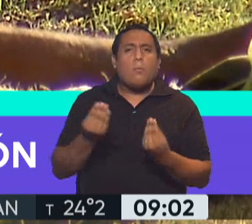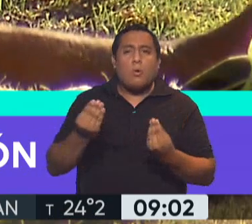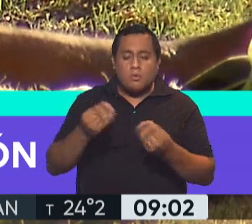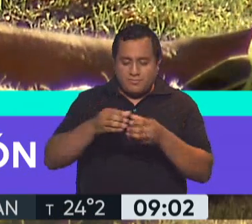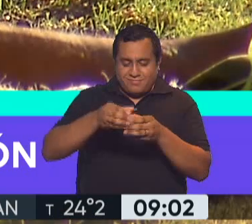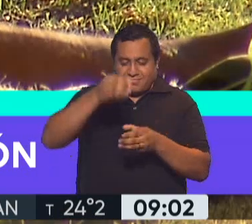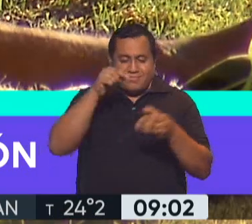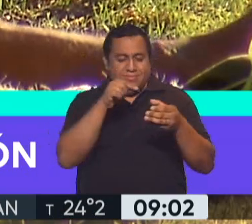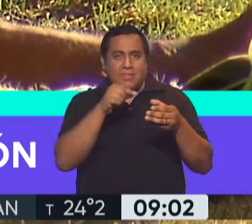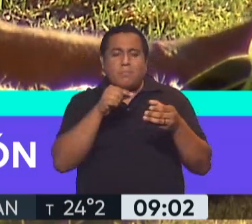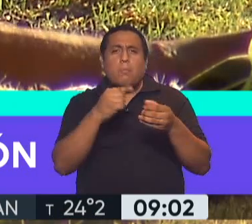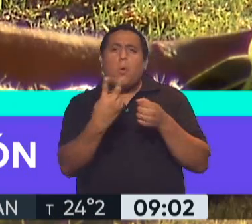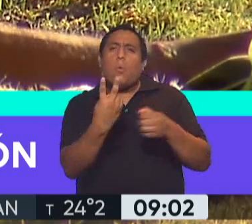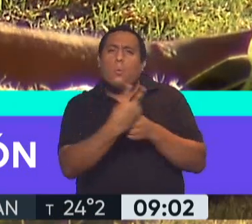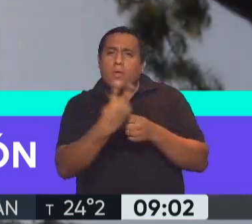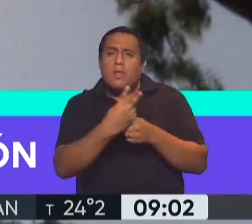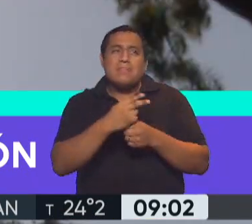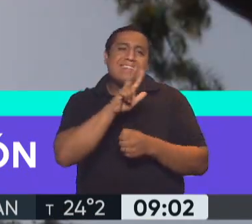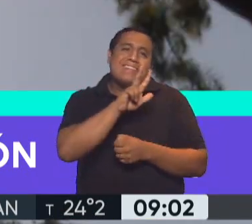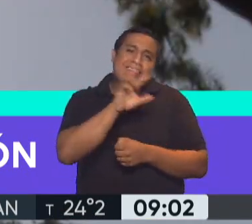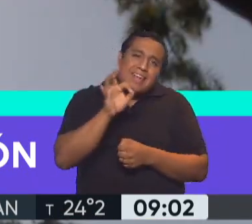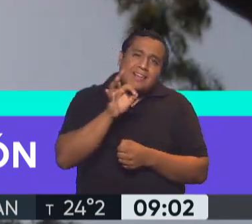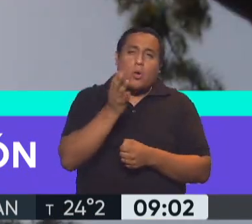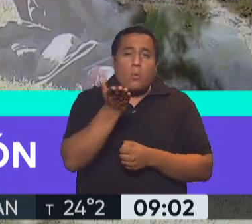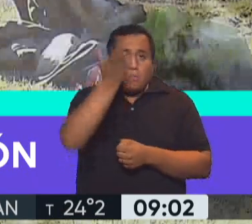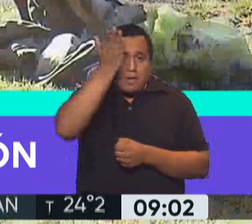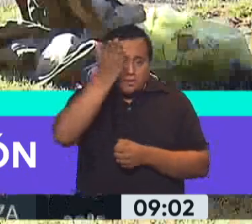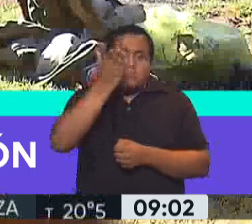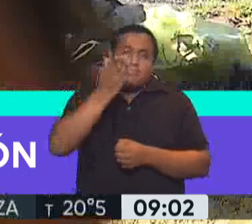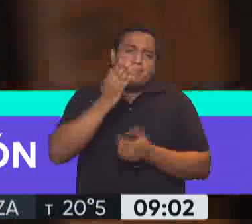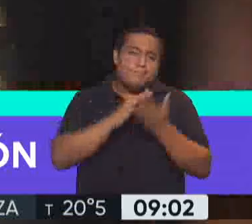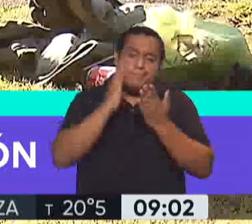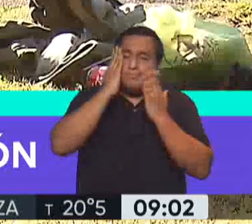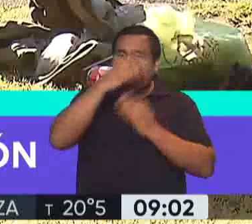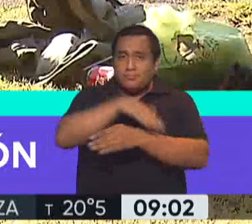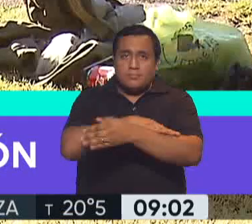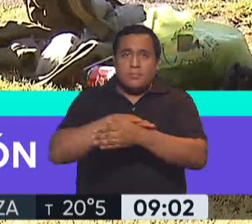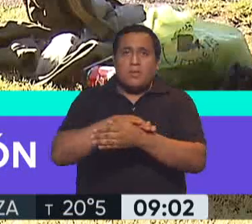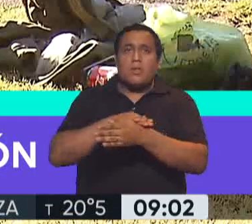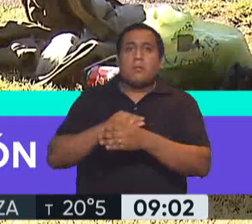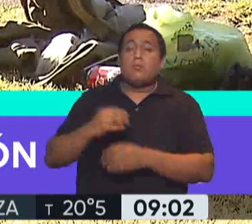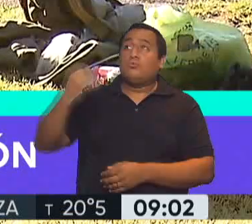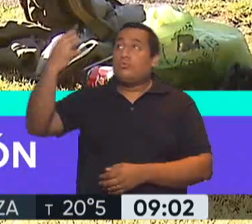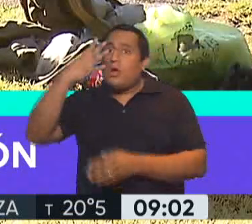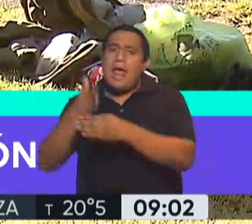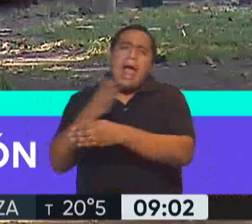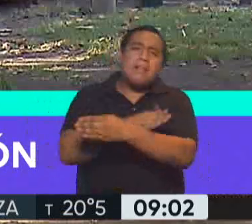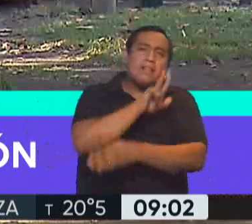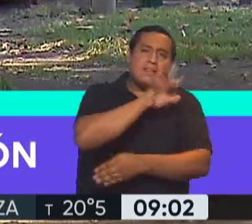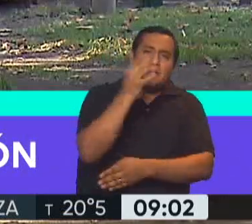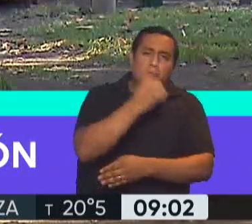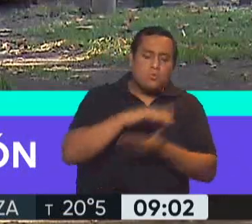menos un grado de protección que tenga 30 o más. Recomendamos aplicarlo media hora antes de exponerse al sol